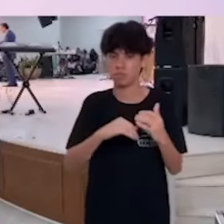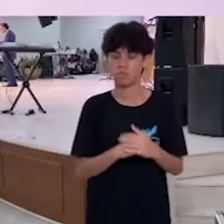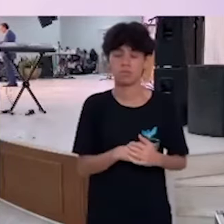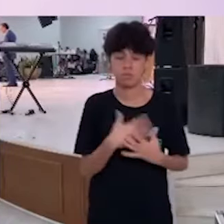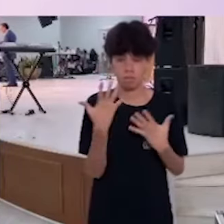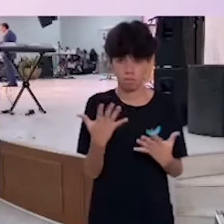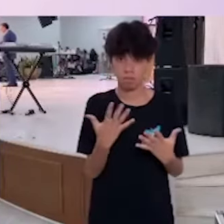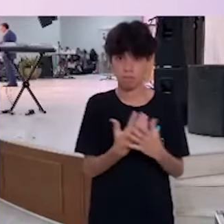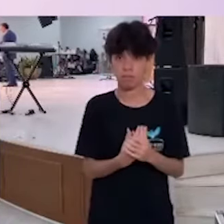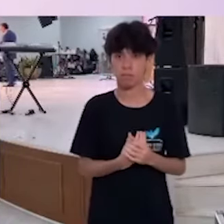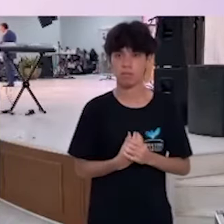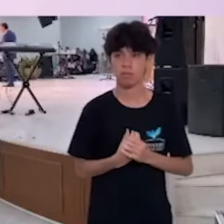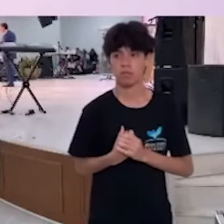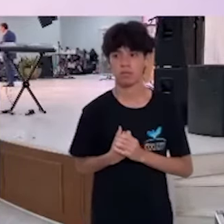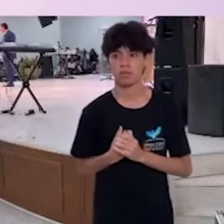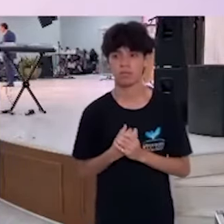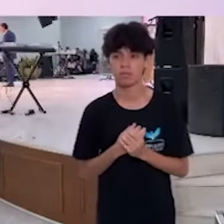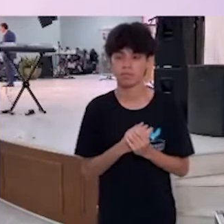rápidamente